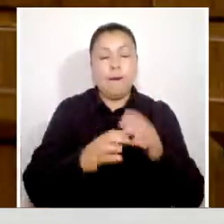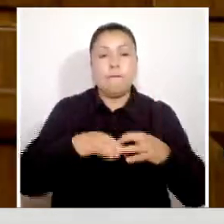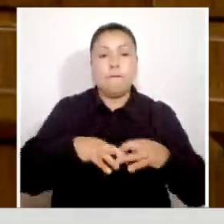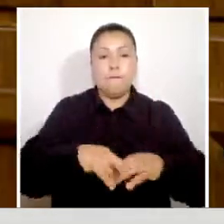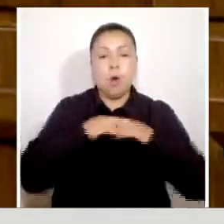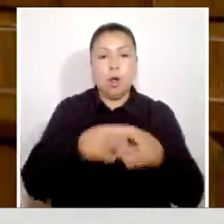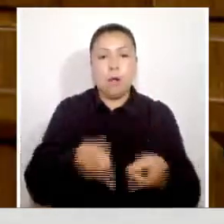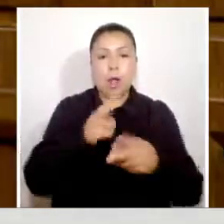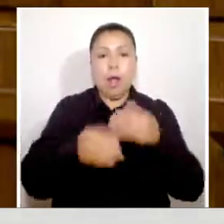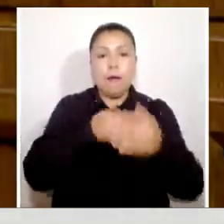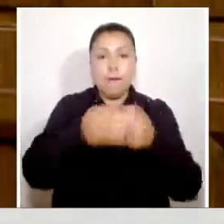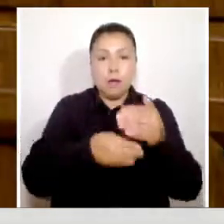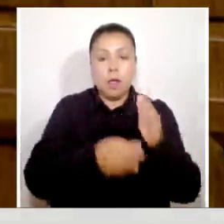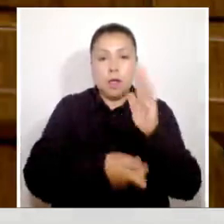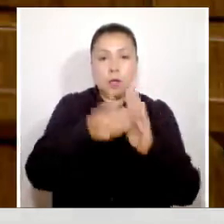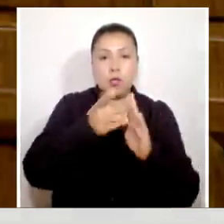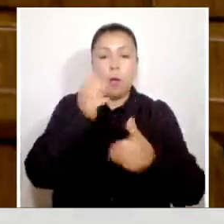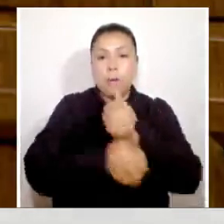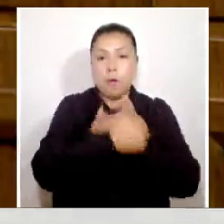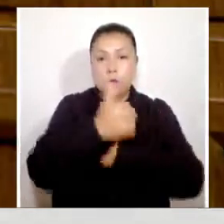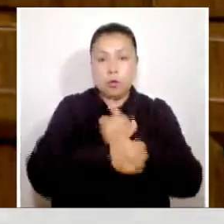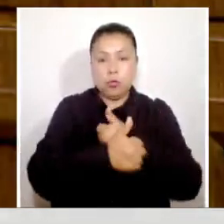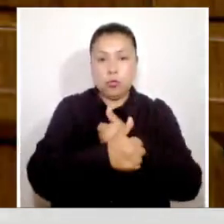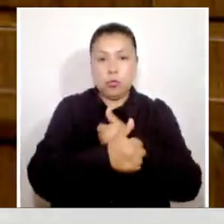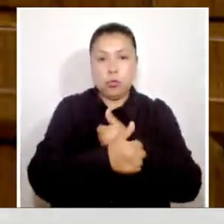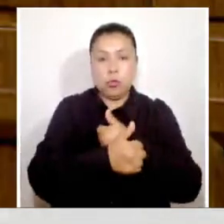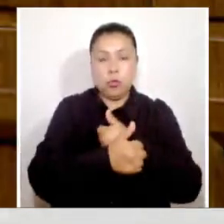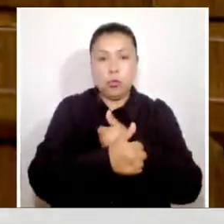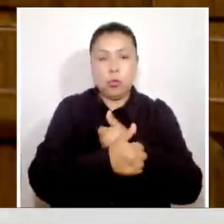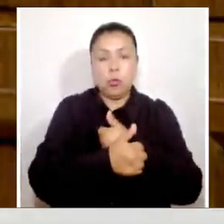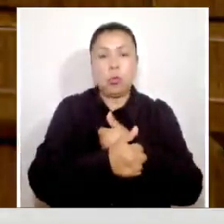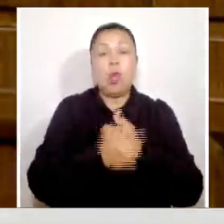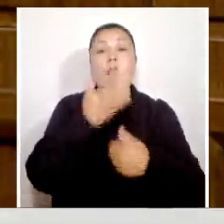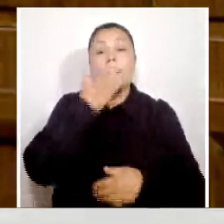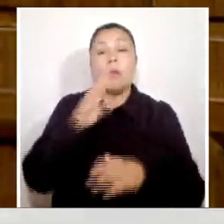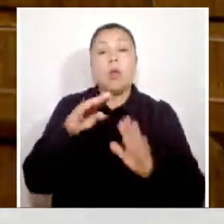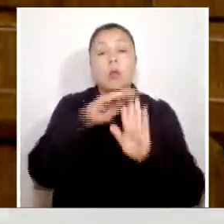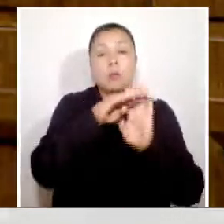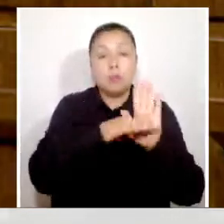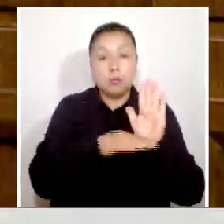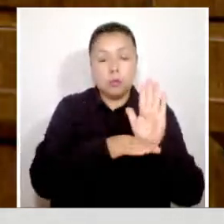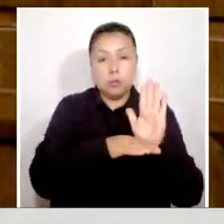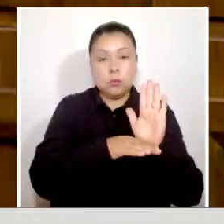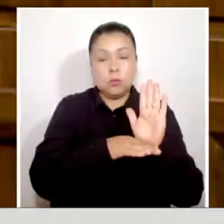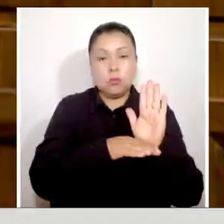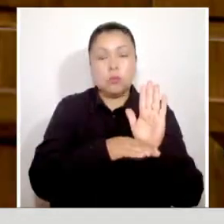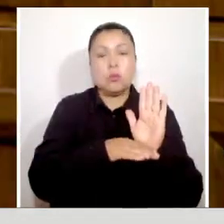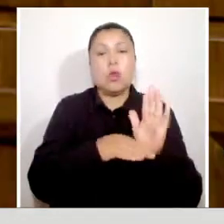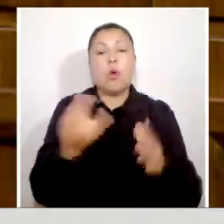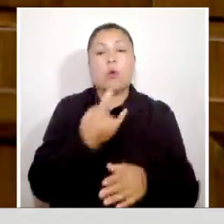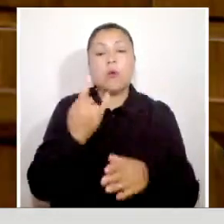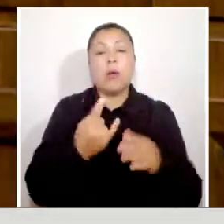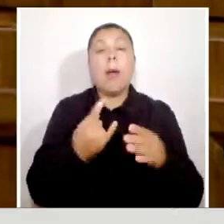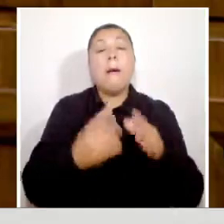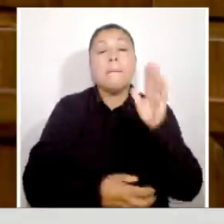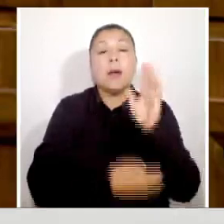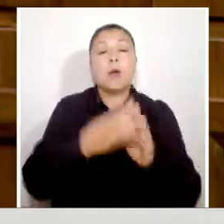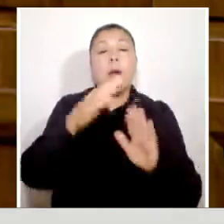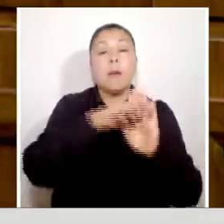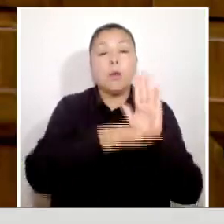avanzar en el desarrollo profesional a través de la homologación de requisitos de admisión Universitaria para la carrera y programas de